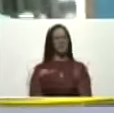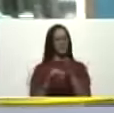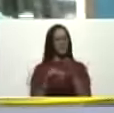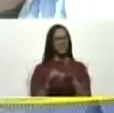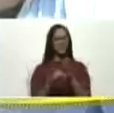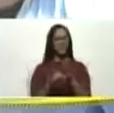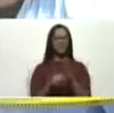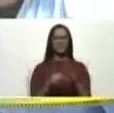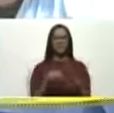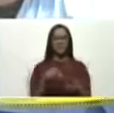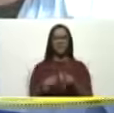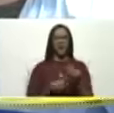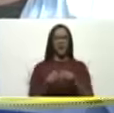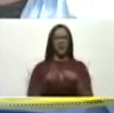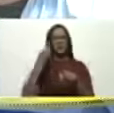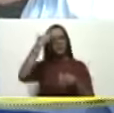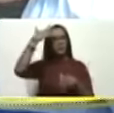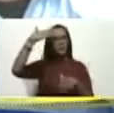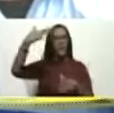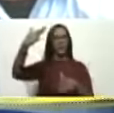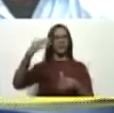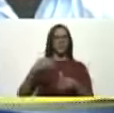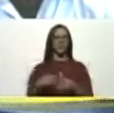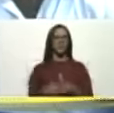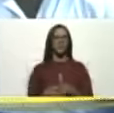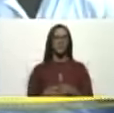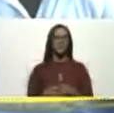sería un sueño, una utopía